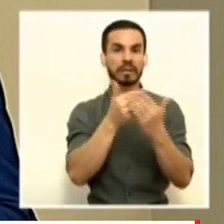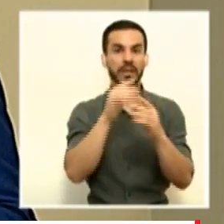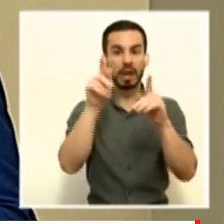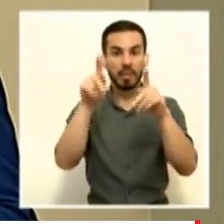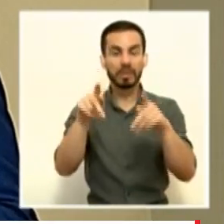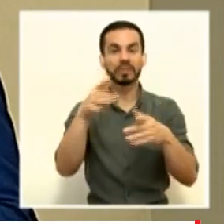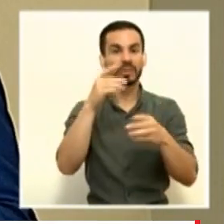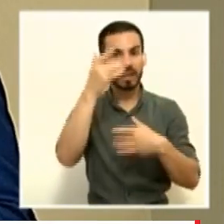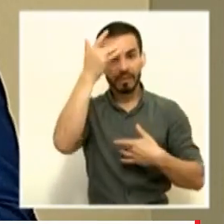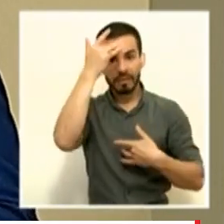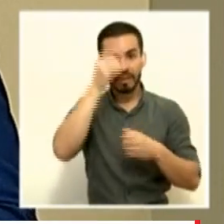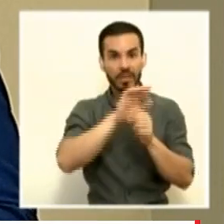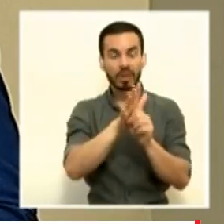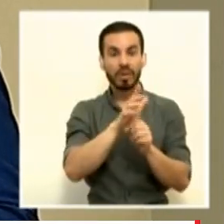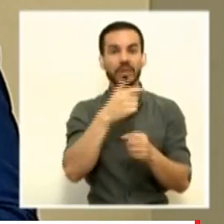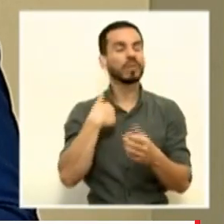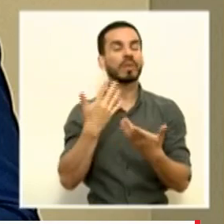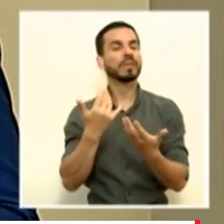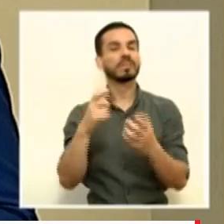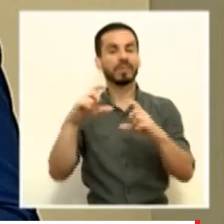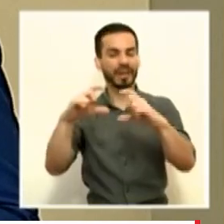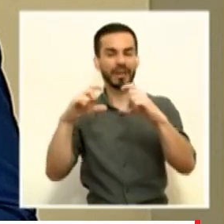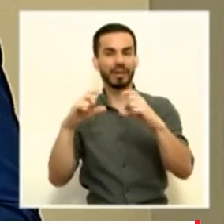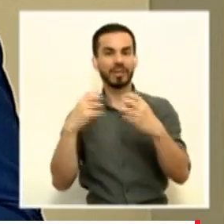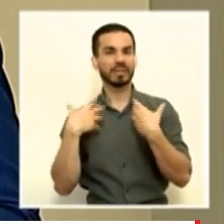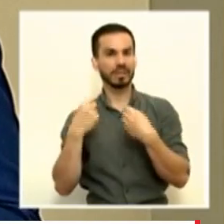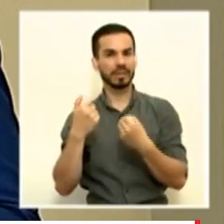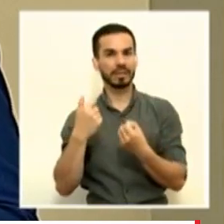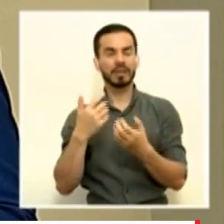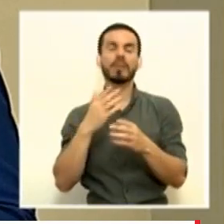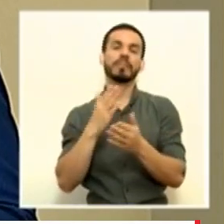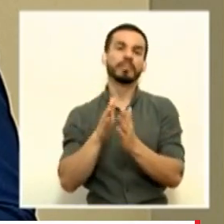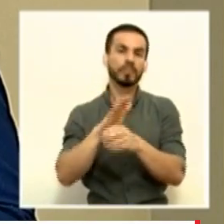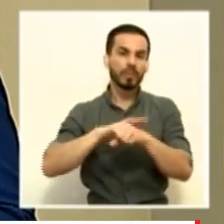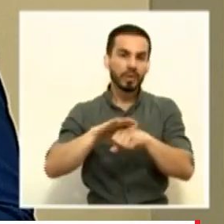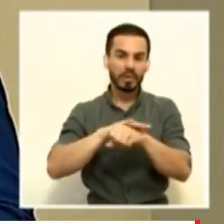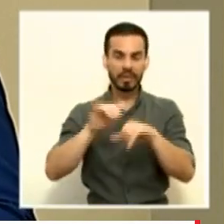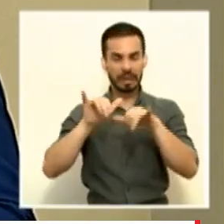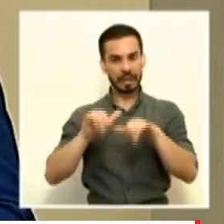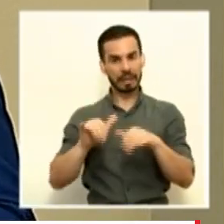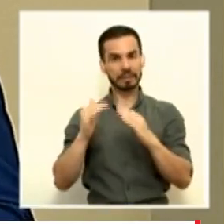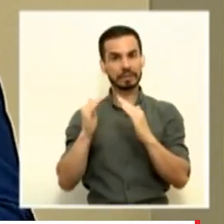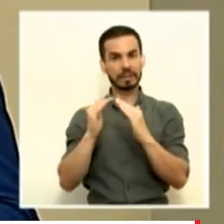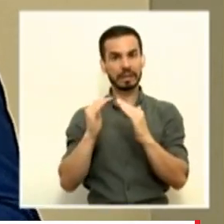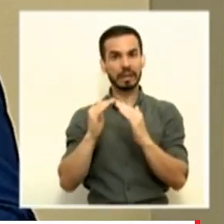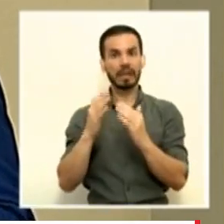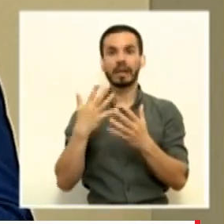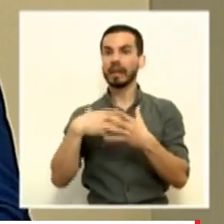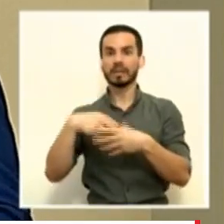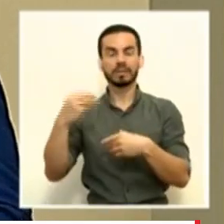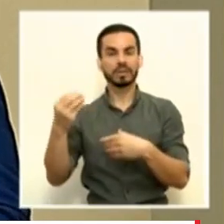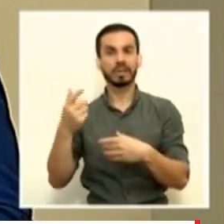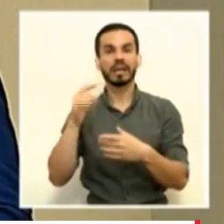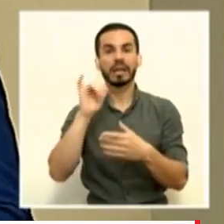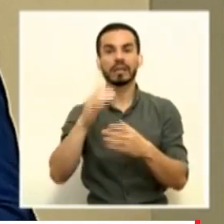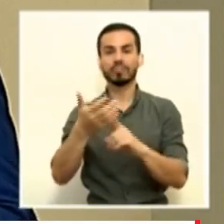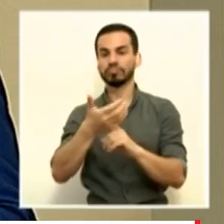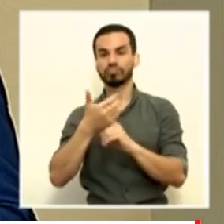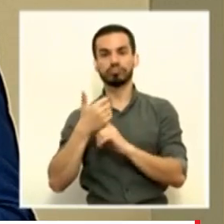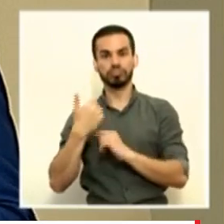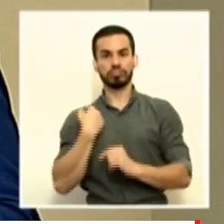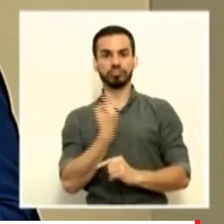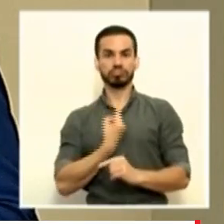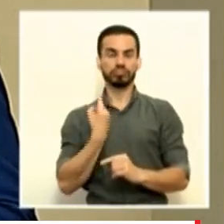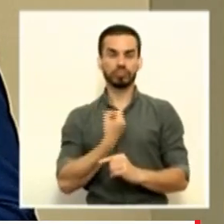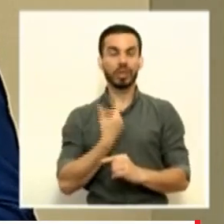positiva, que no esperen la orden sanitaria, que por favor guarden mientras llega la orden sanitaria, pero que en la medida de lo posible hagan ese confinamiento